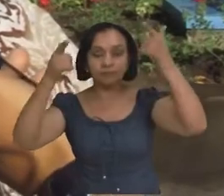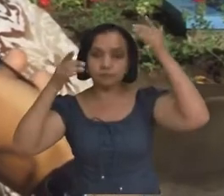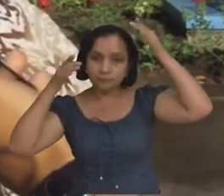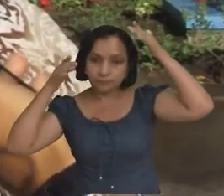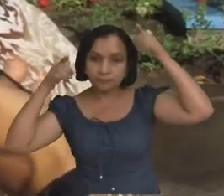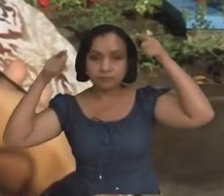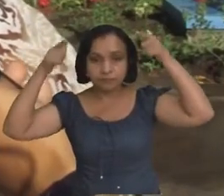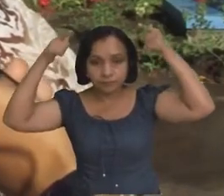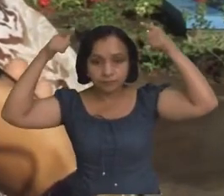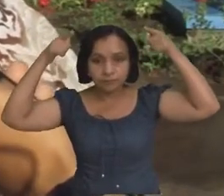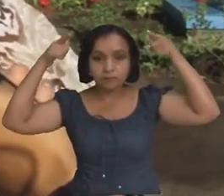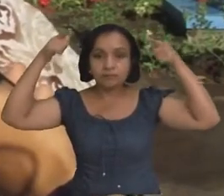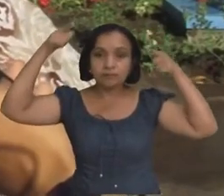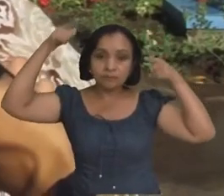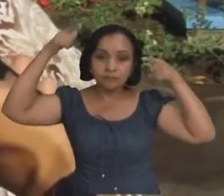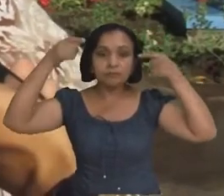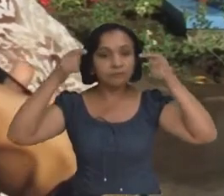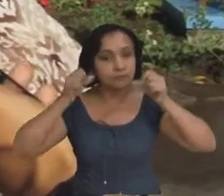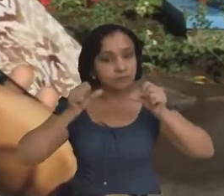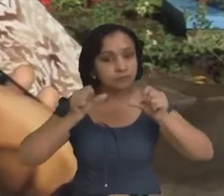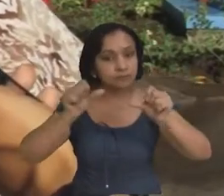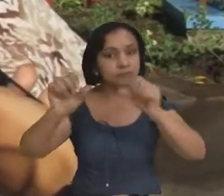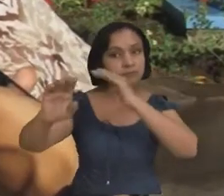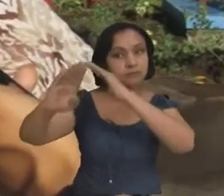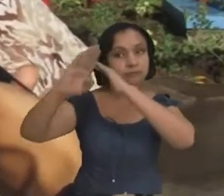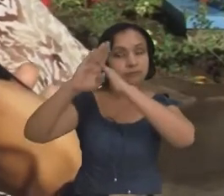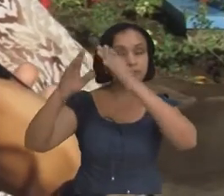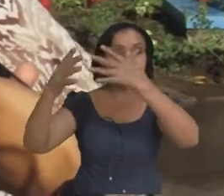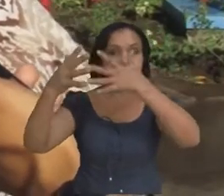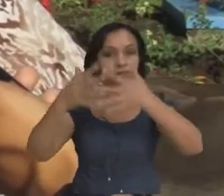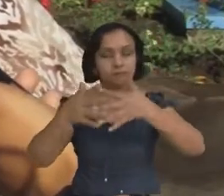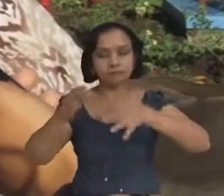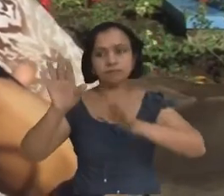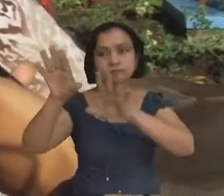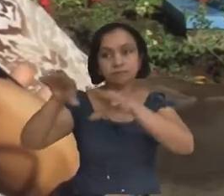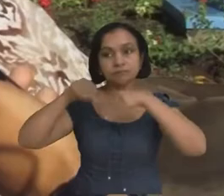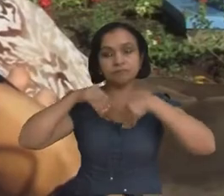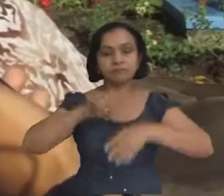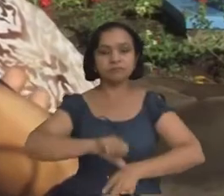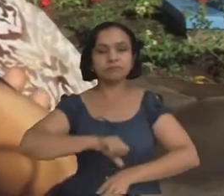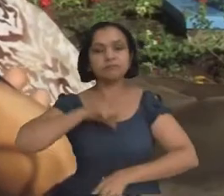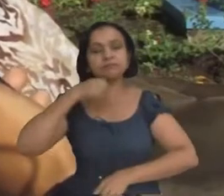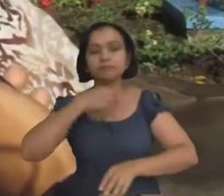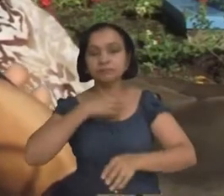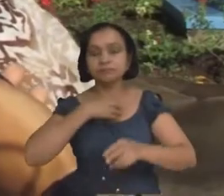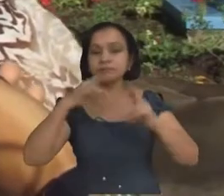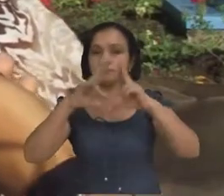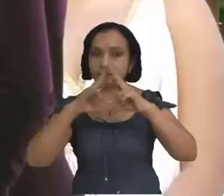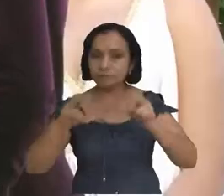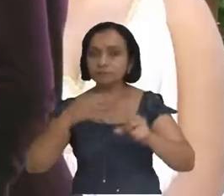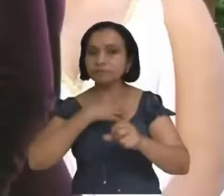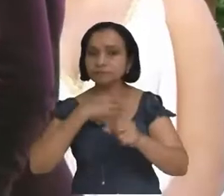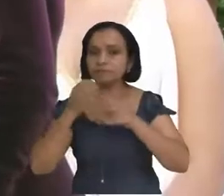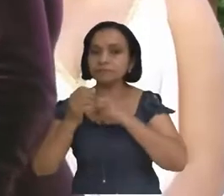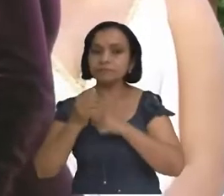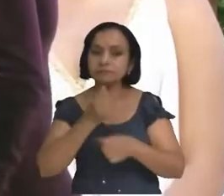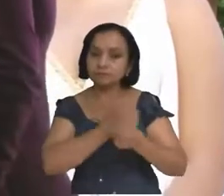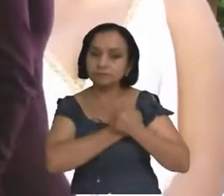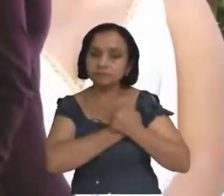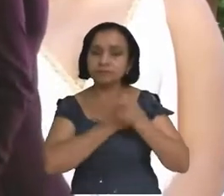de antiimperialismo, ¿verdad? Que nosotros heredamos orgullosos nosotros de ser nicaragüenses y de ser patrióticos.